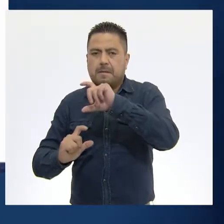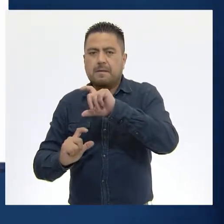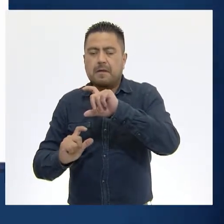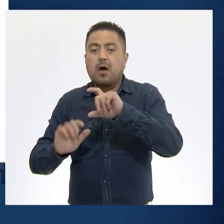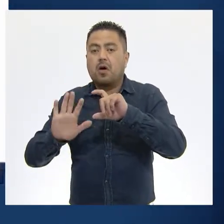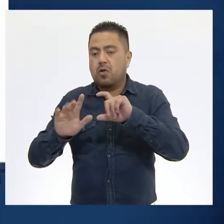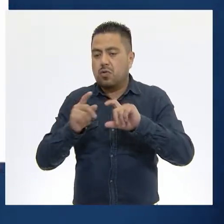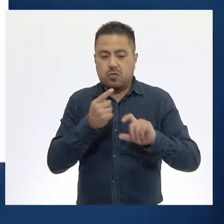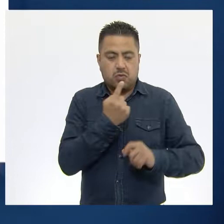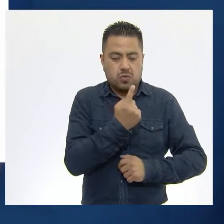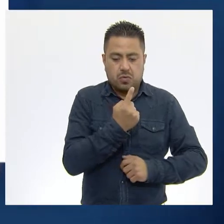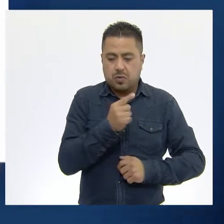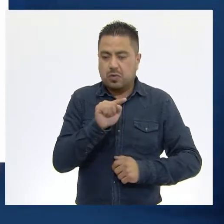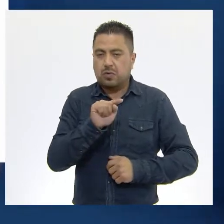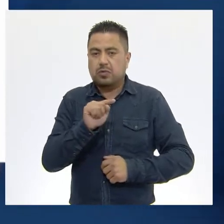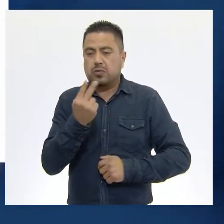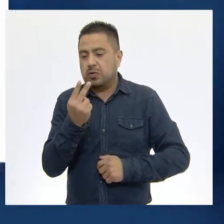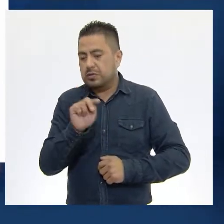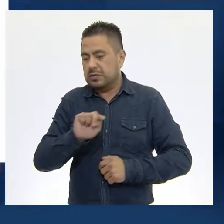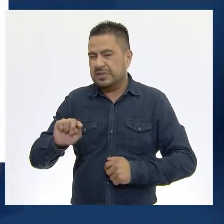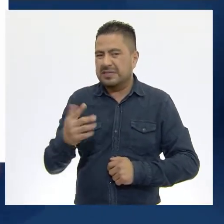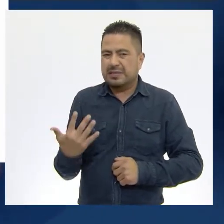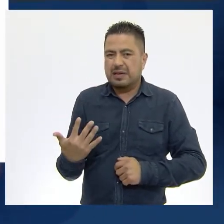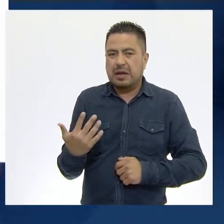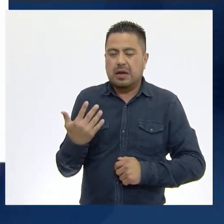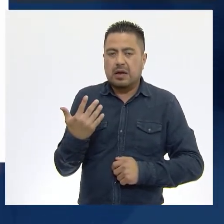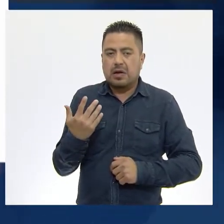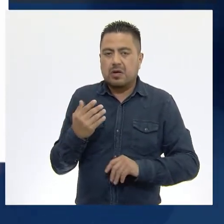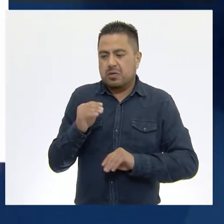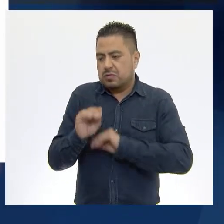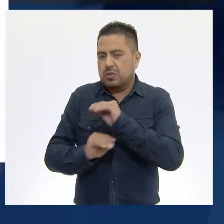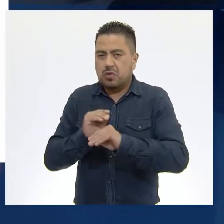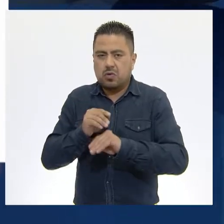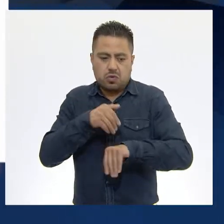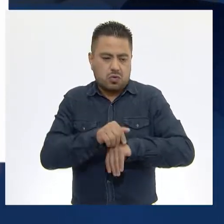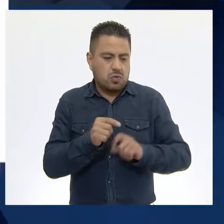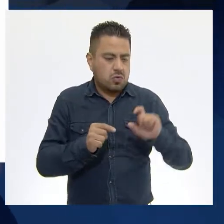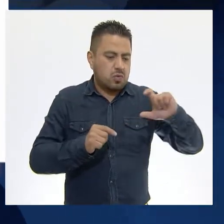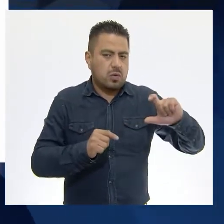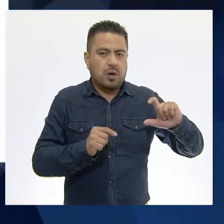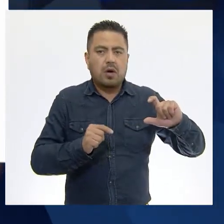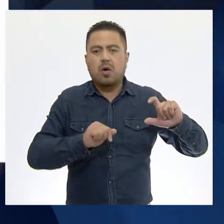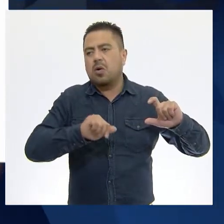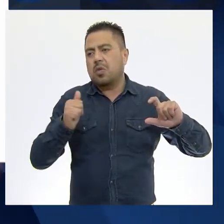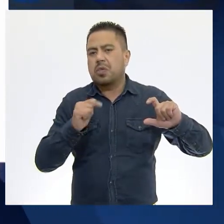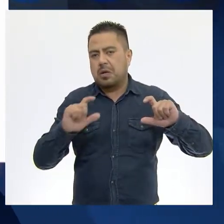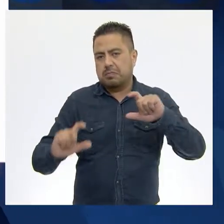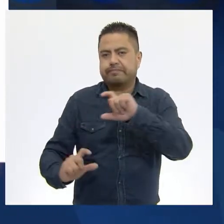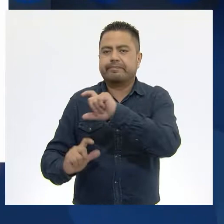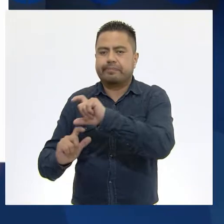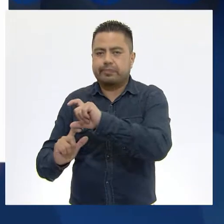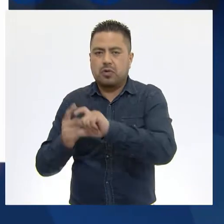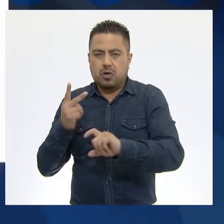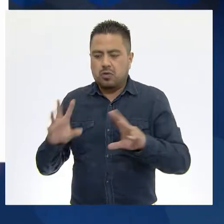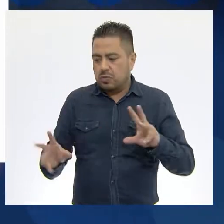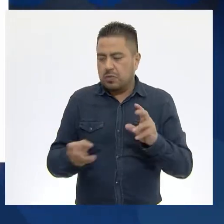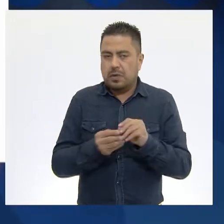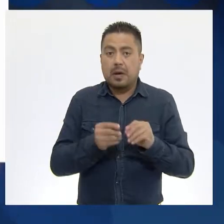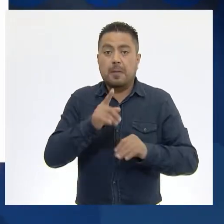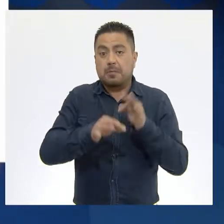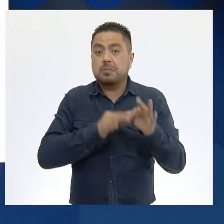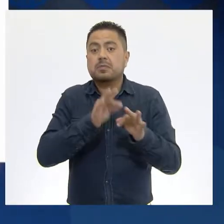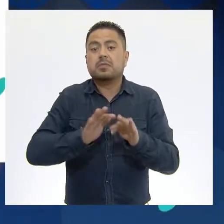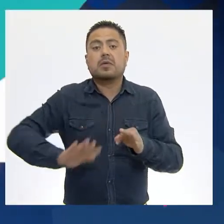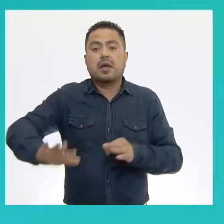1 entero 2 quintos, que esta cantidad se compone de un entero y una fracción. Muy bien, María. ¿Listos ya ahí en casa?